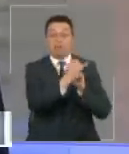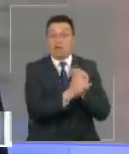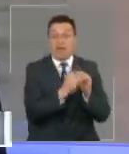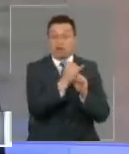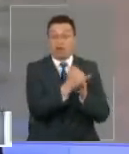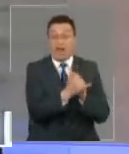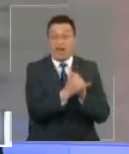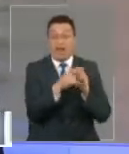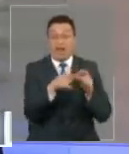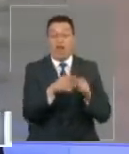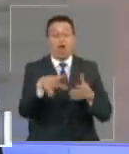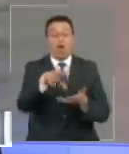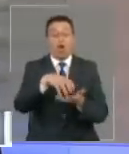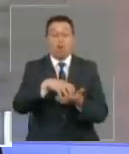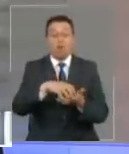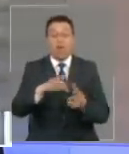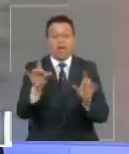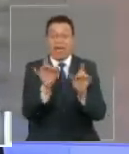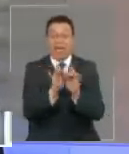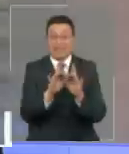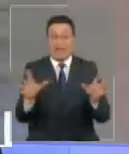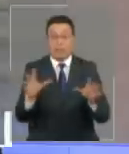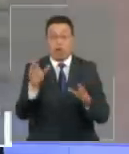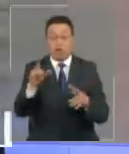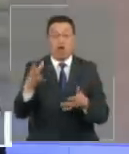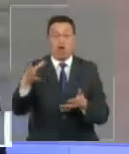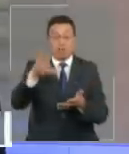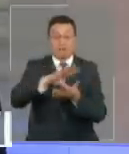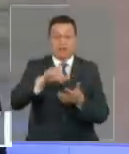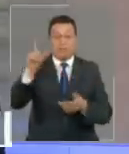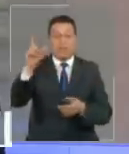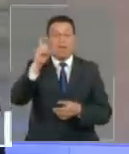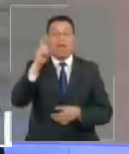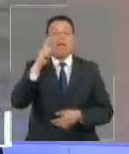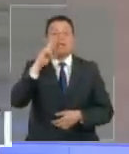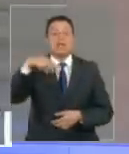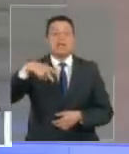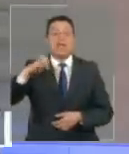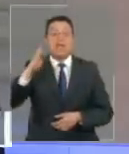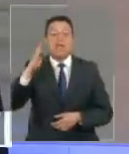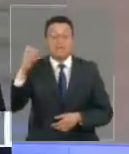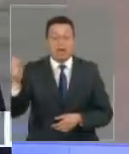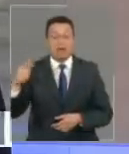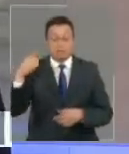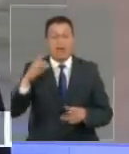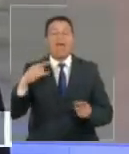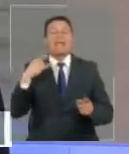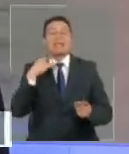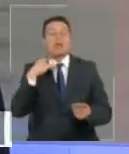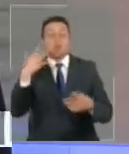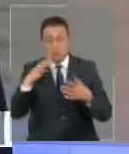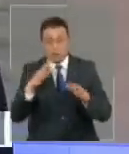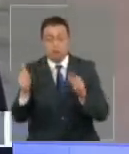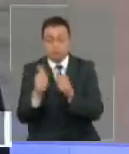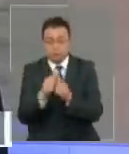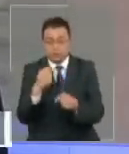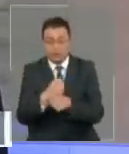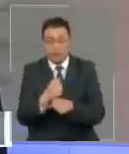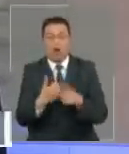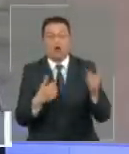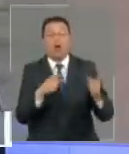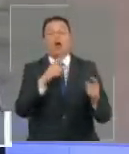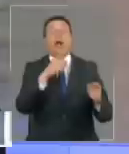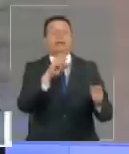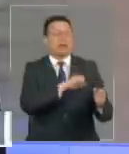internacional de comuna ejemplo de trato migrante en Ginebra. Y lo hemos trabajado con Quilicura, con Juan Carrasco, con Santiago, con